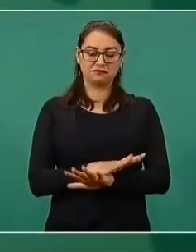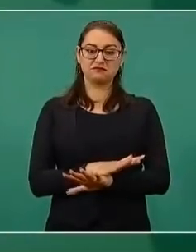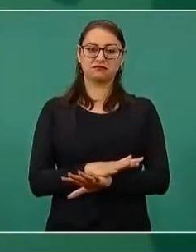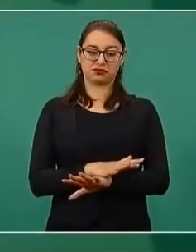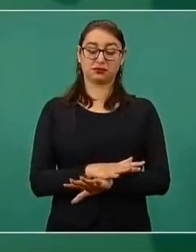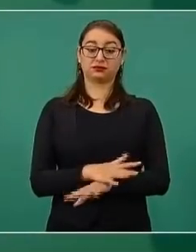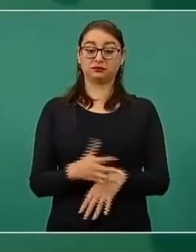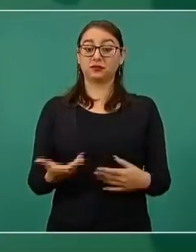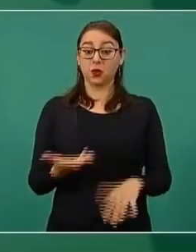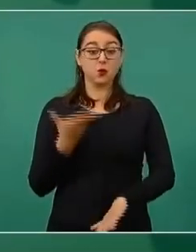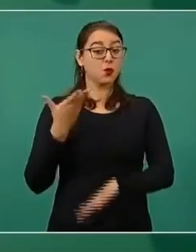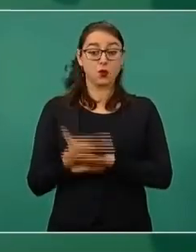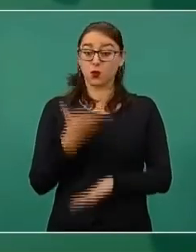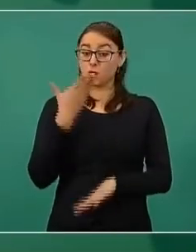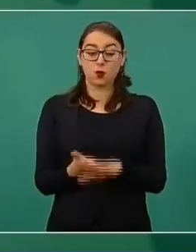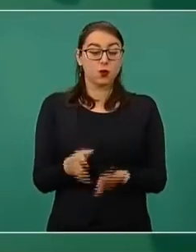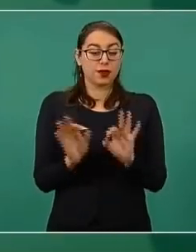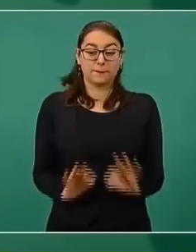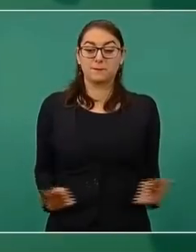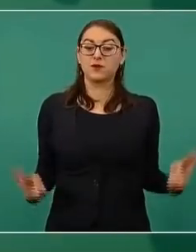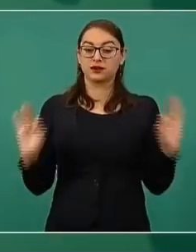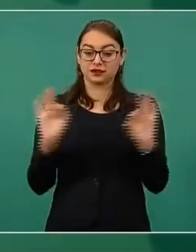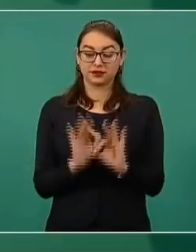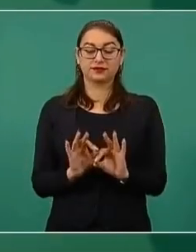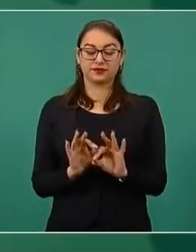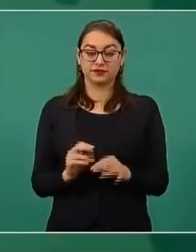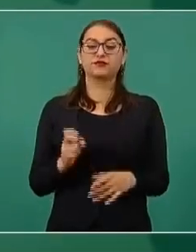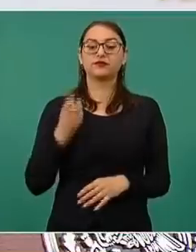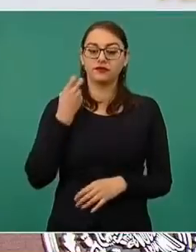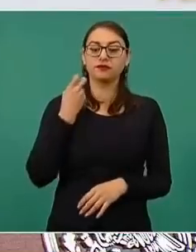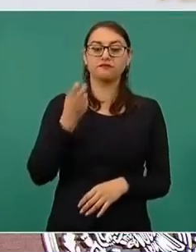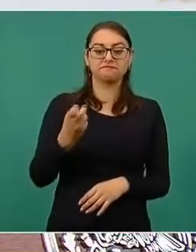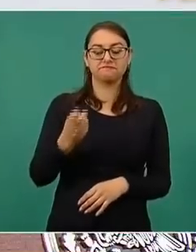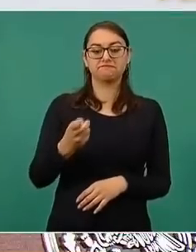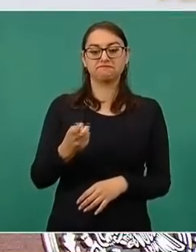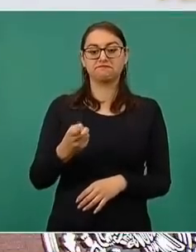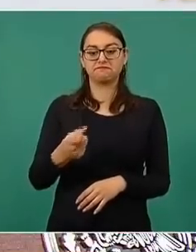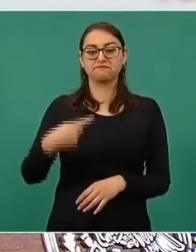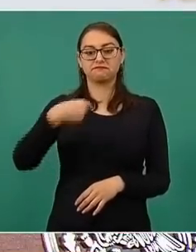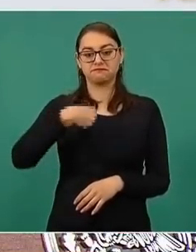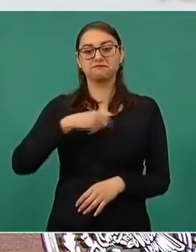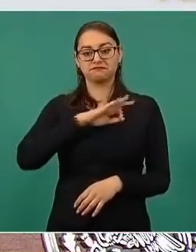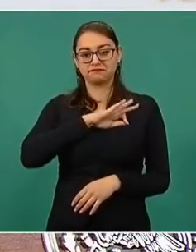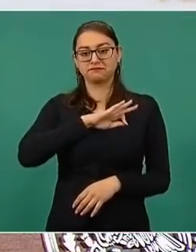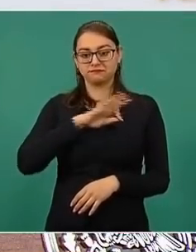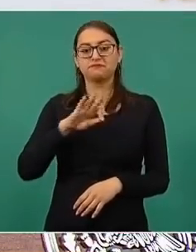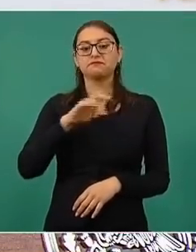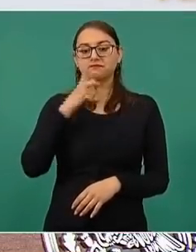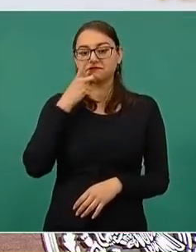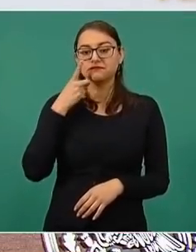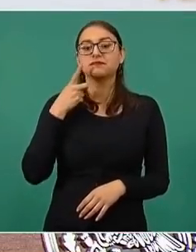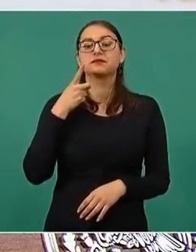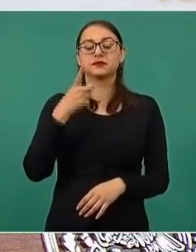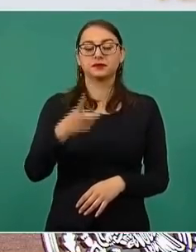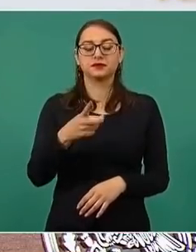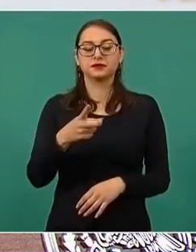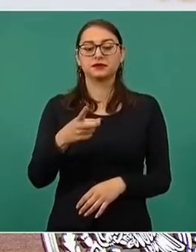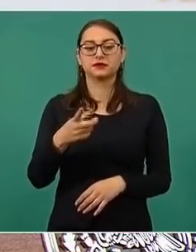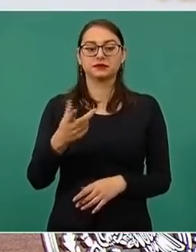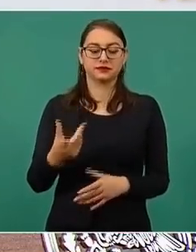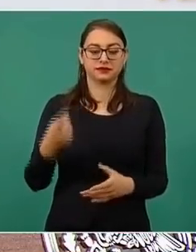muy importantes. Entonces eso es lo que yo puedo contestar, que hay